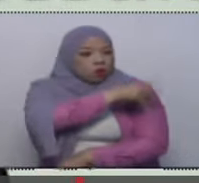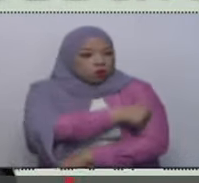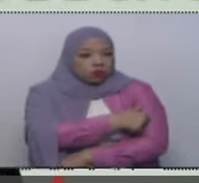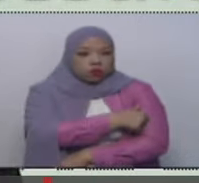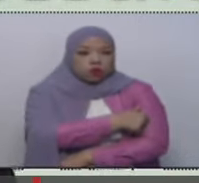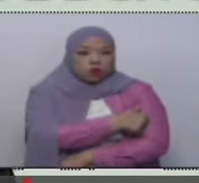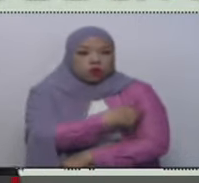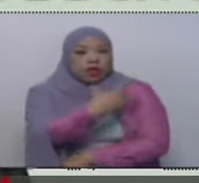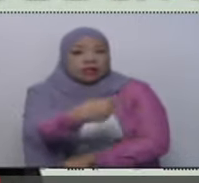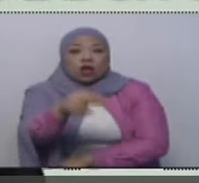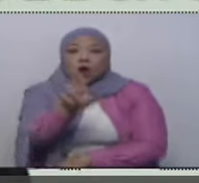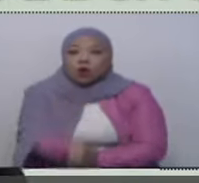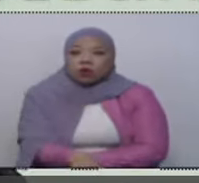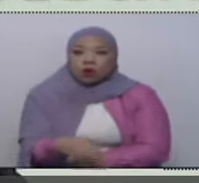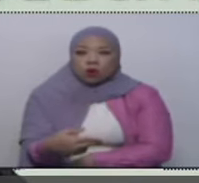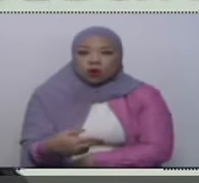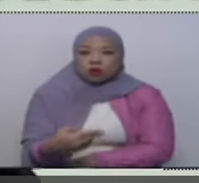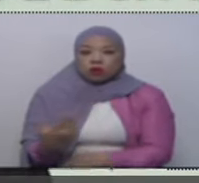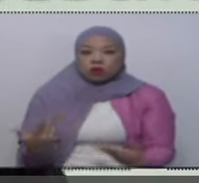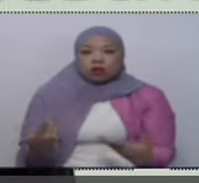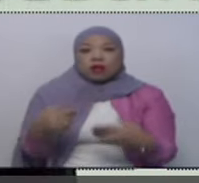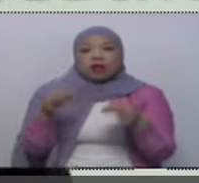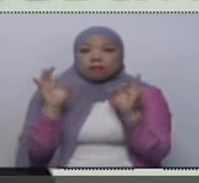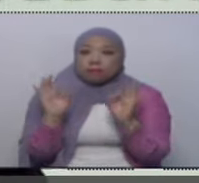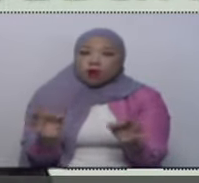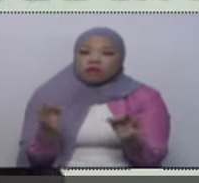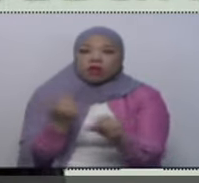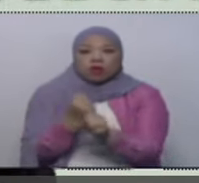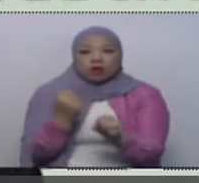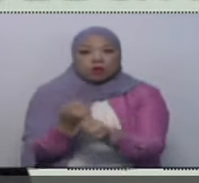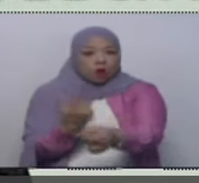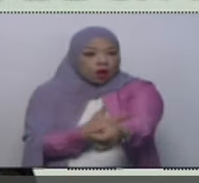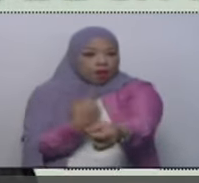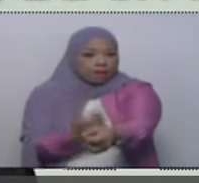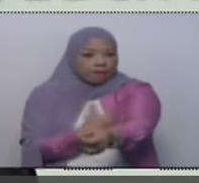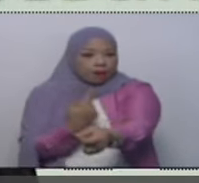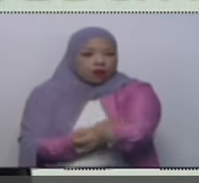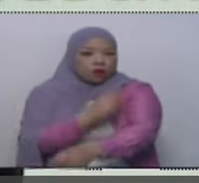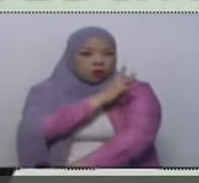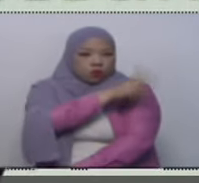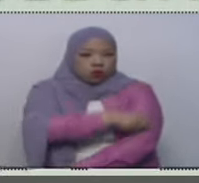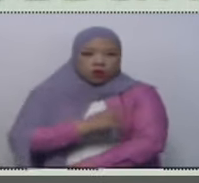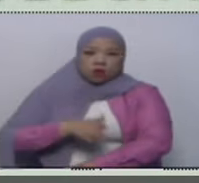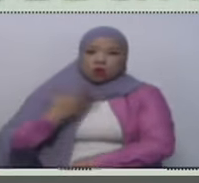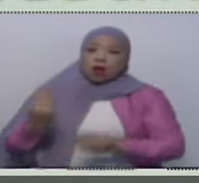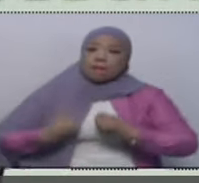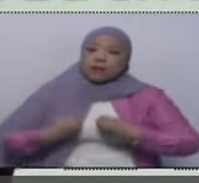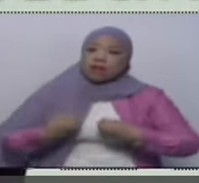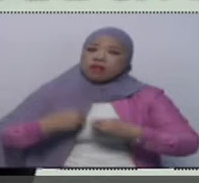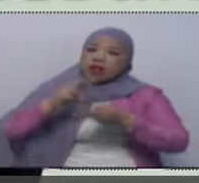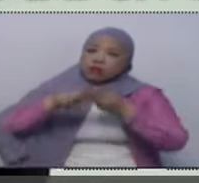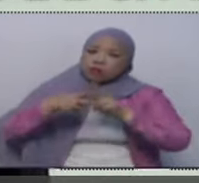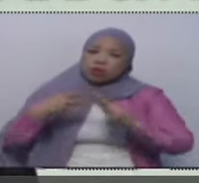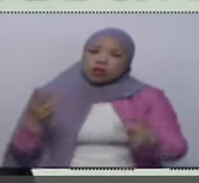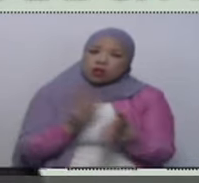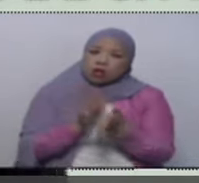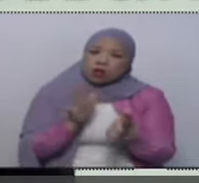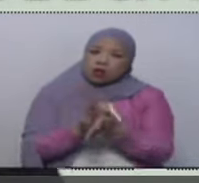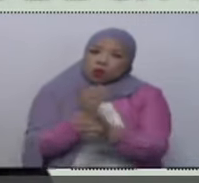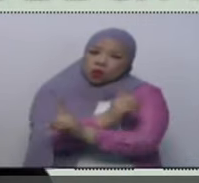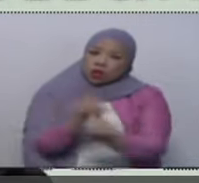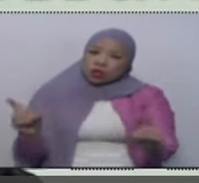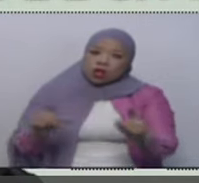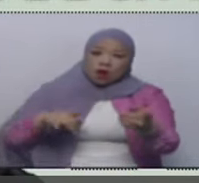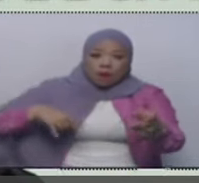no, que por fin los hermanos palestinos pueden vivir en paz sin bombardeo o